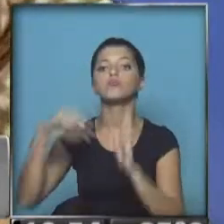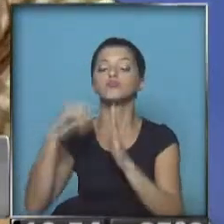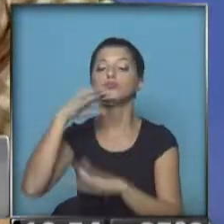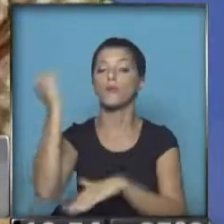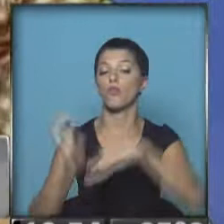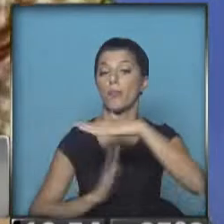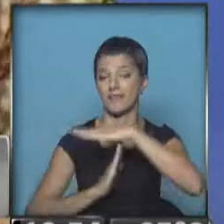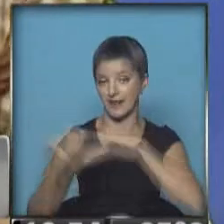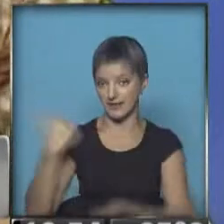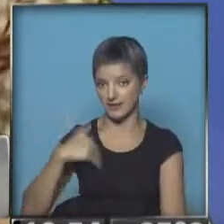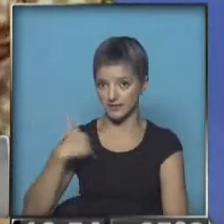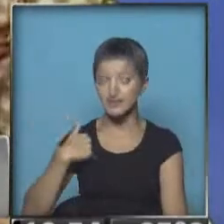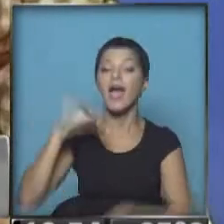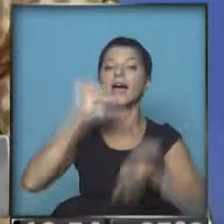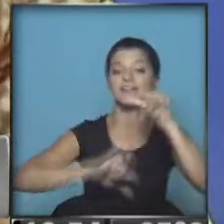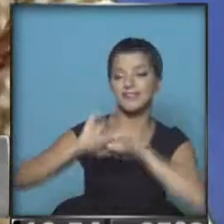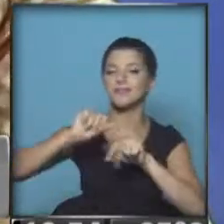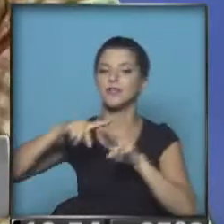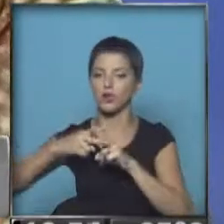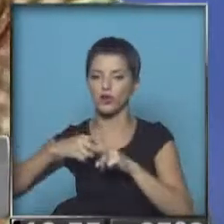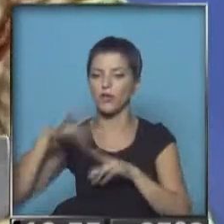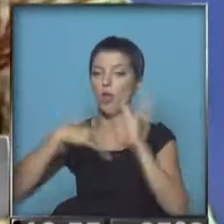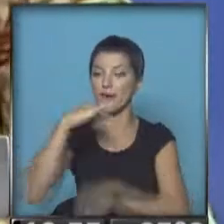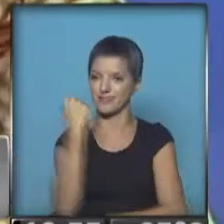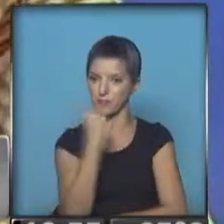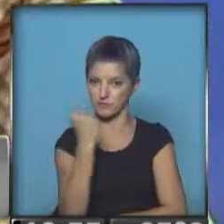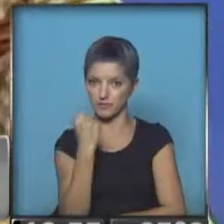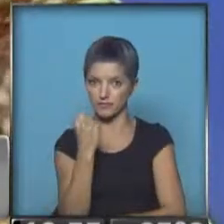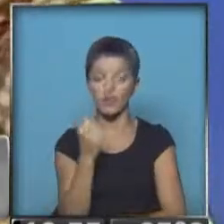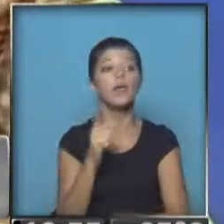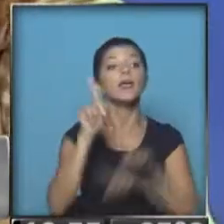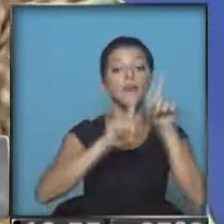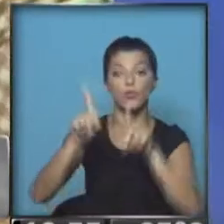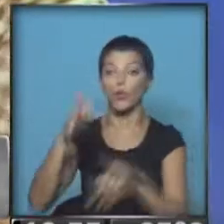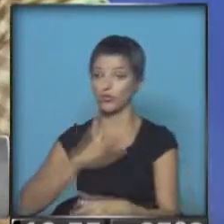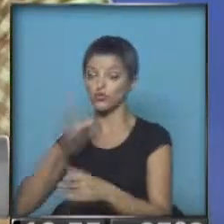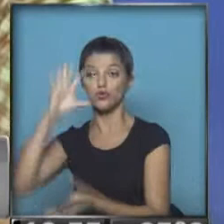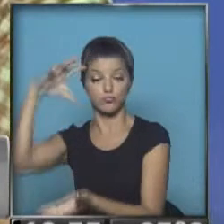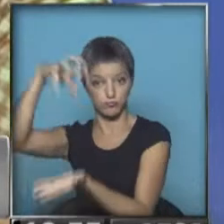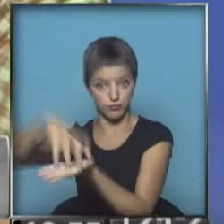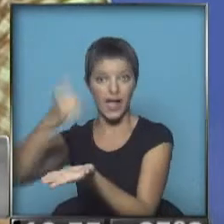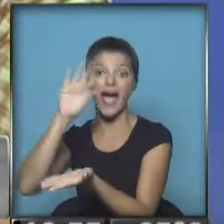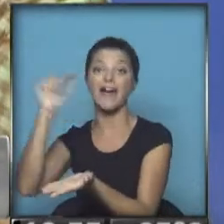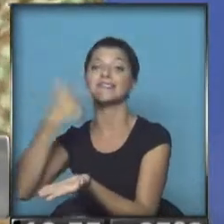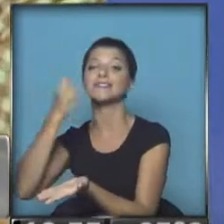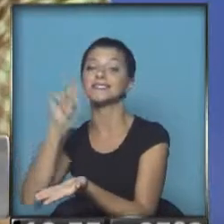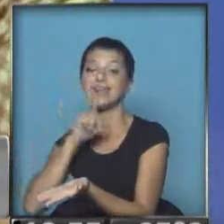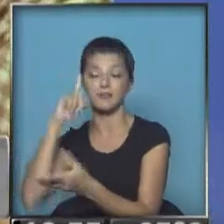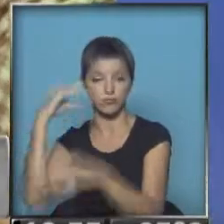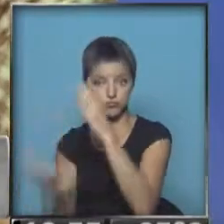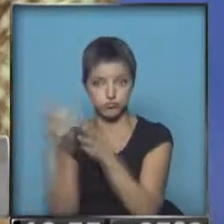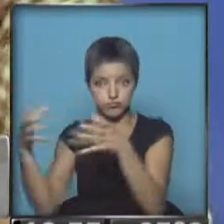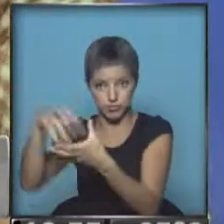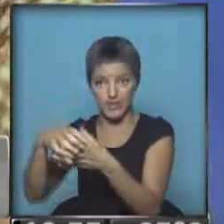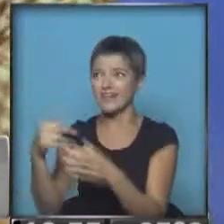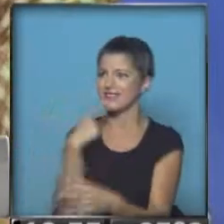esta Argentina la ciencia y la tecnología. Y cuando algunos, cuando fundamos ARSAT, nos votaron en